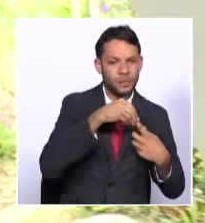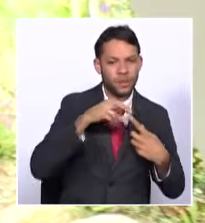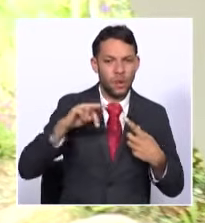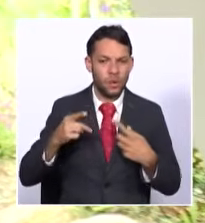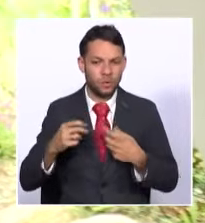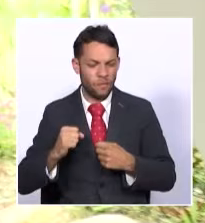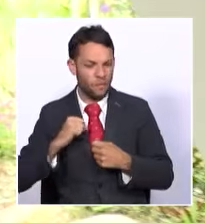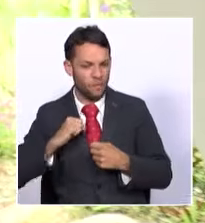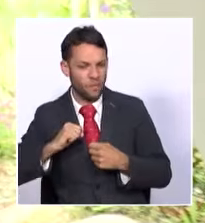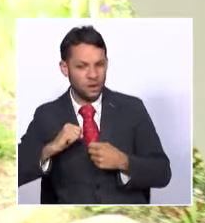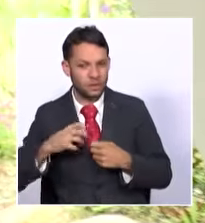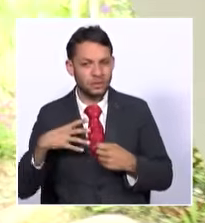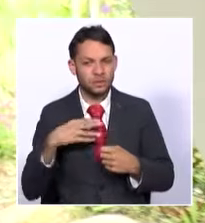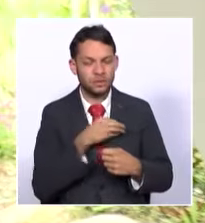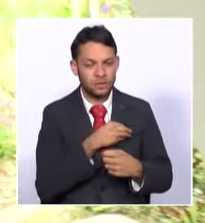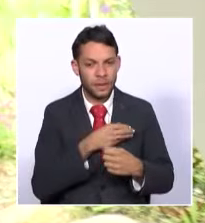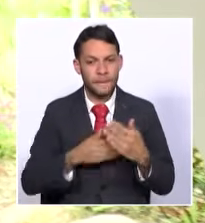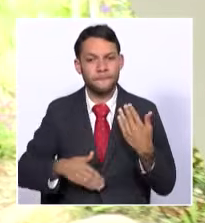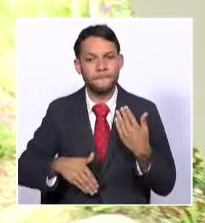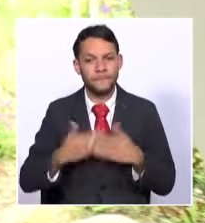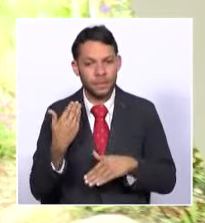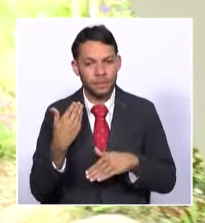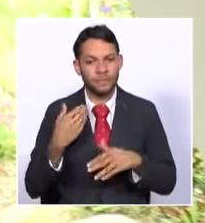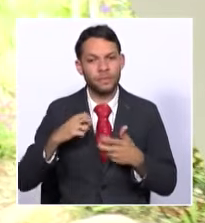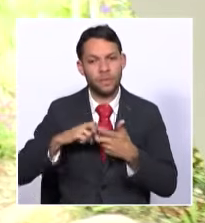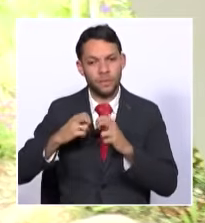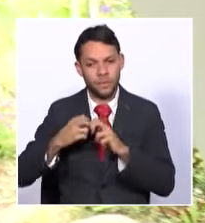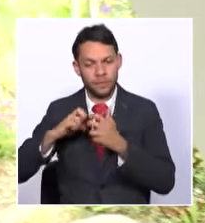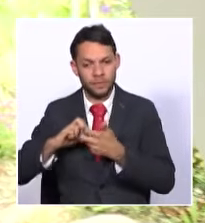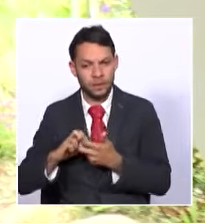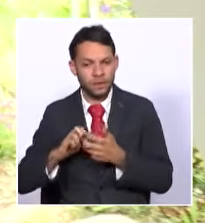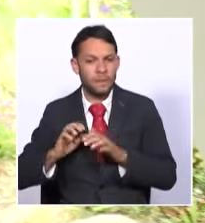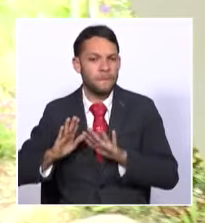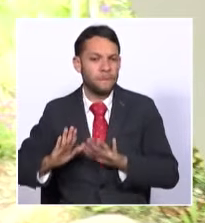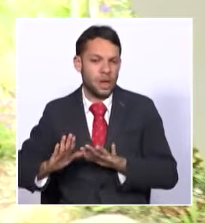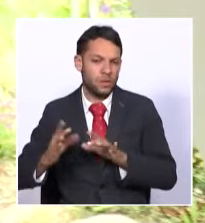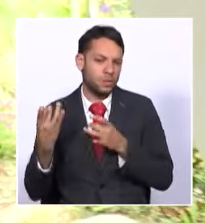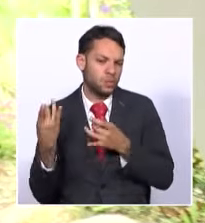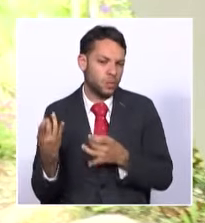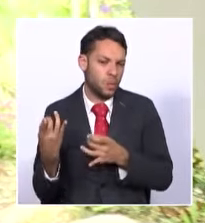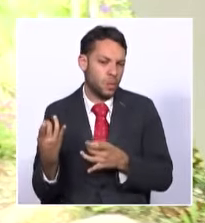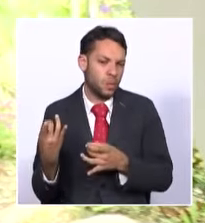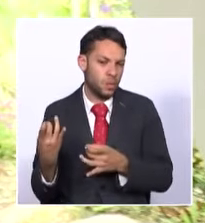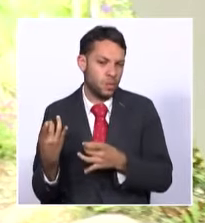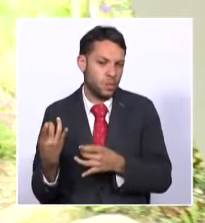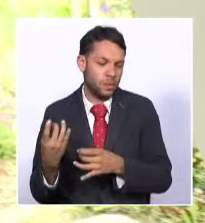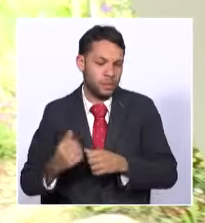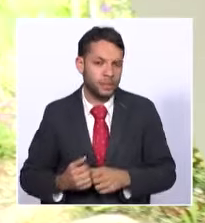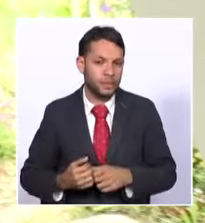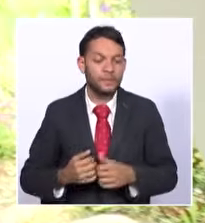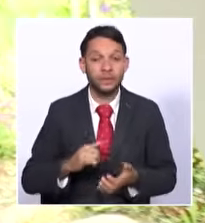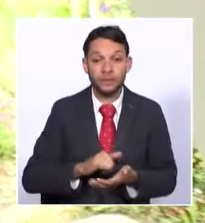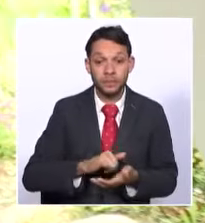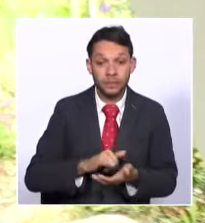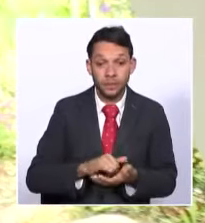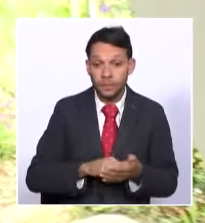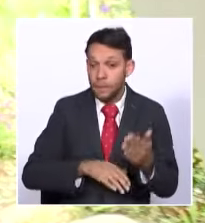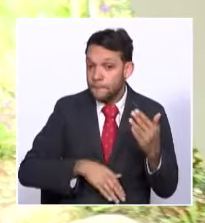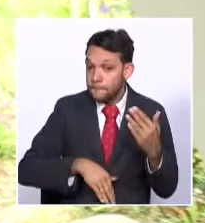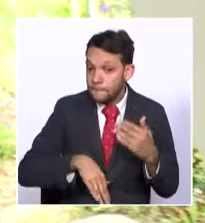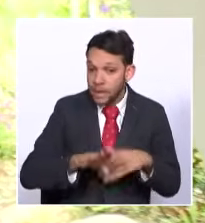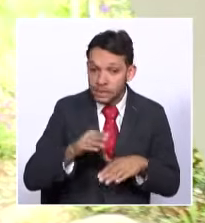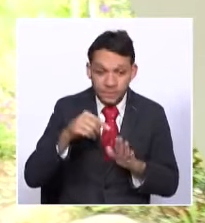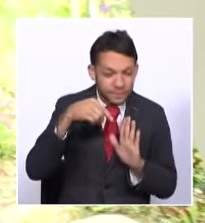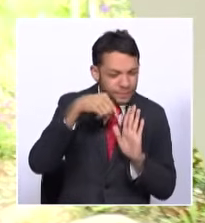fuerza. Y ahí es donde aparecen los espasmos y ahí es donde nos genera el dolor. Pero yendo más allá, a